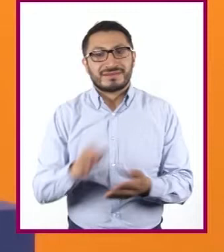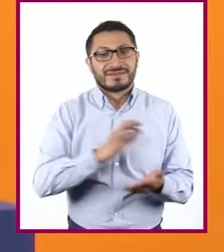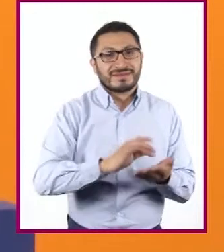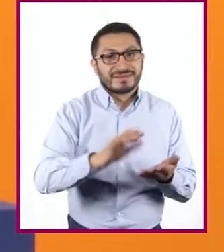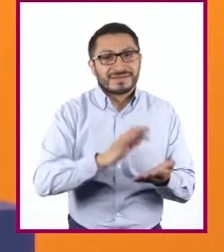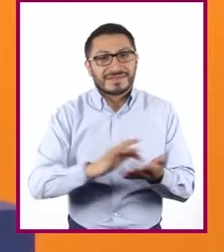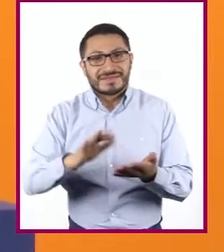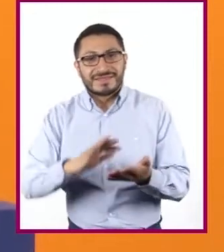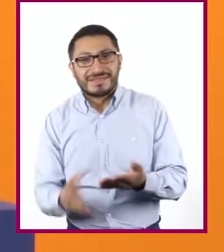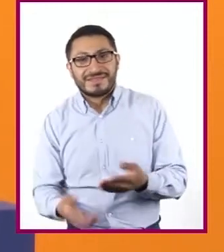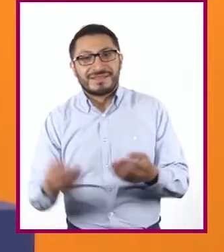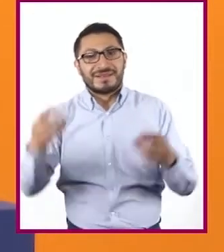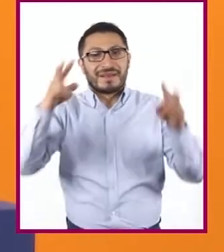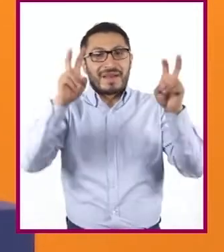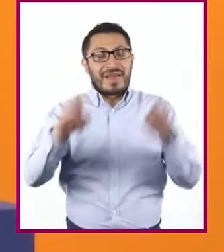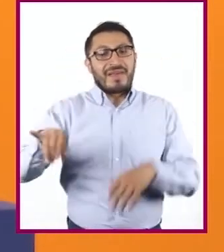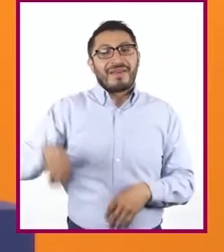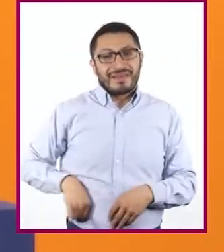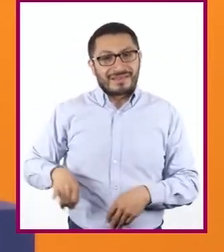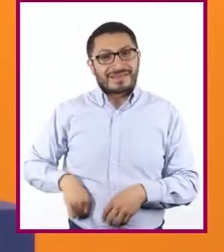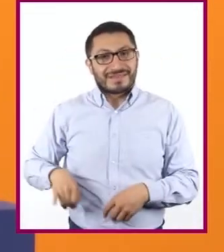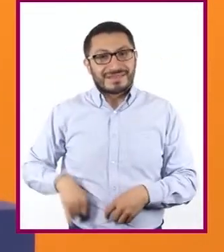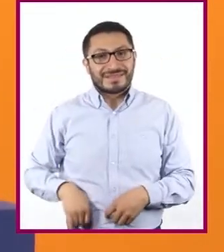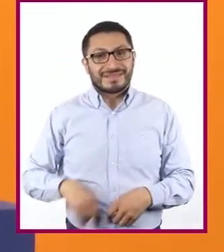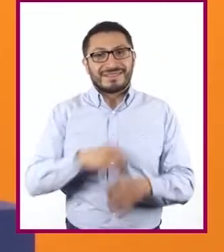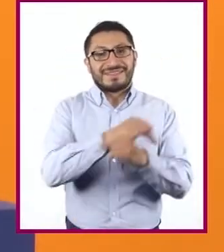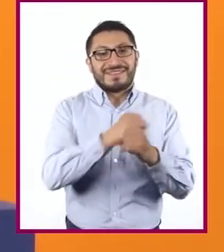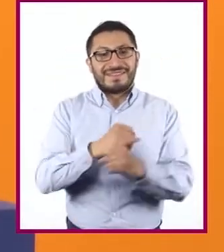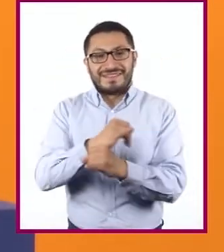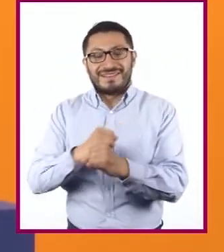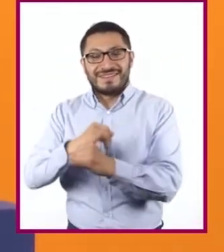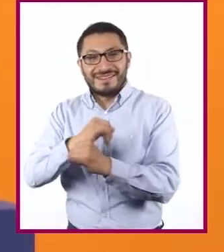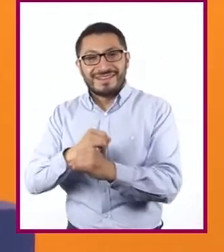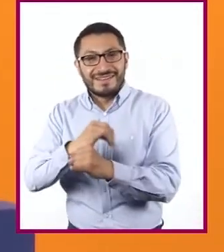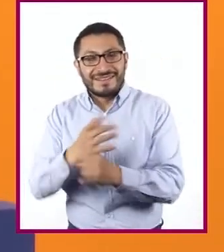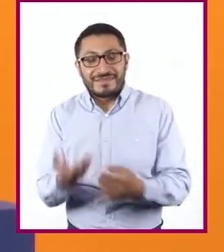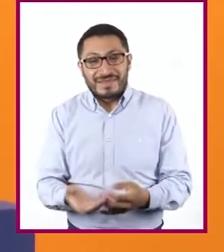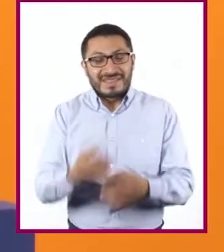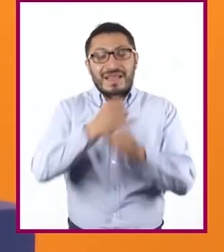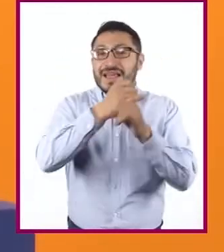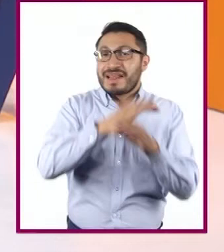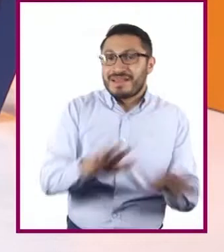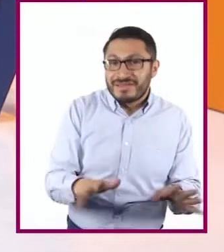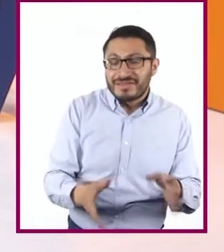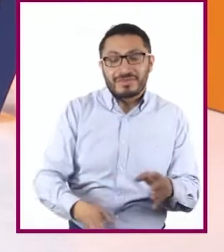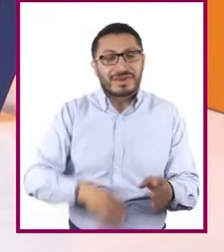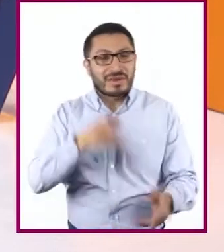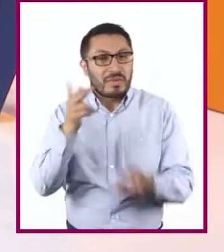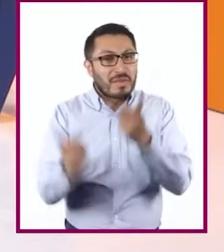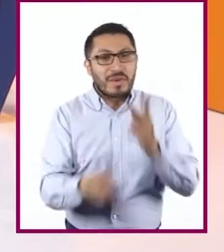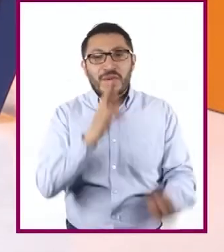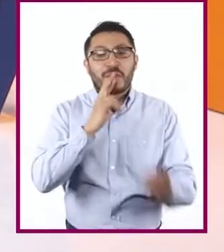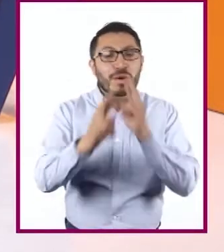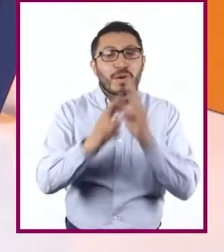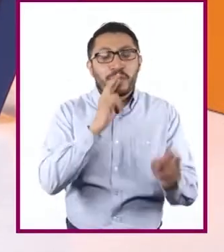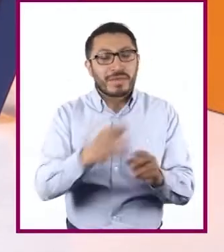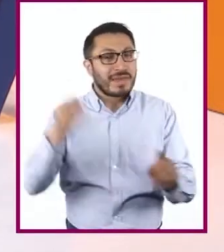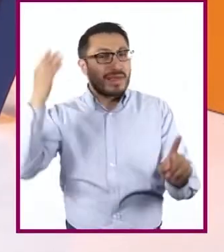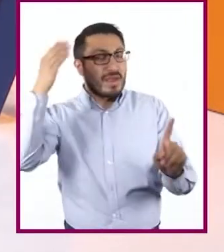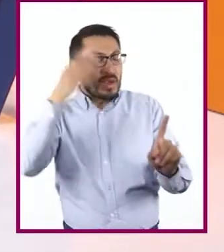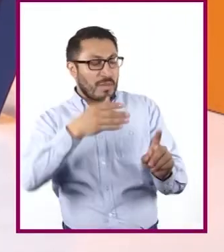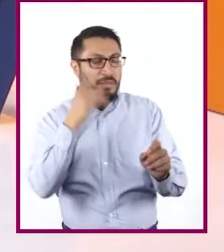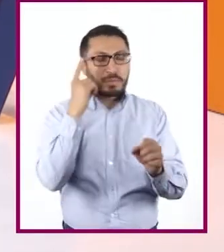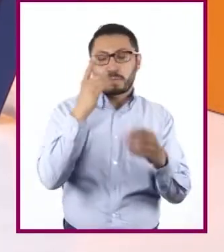con un tema de interés, localizar información para responder sus preguntas, distinguir ideas relevantes